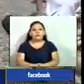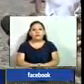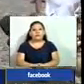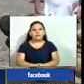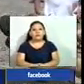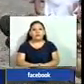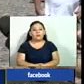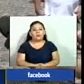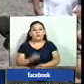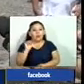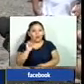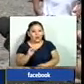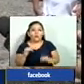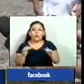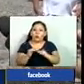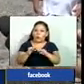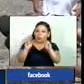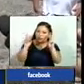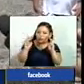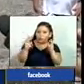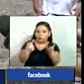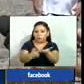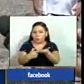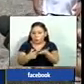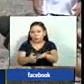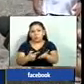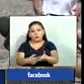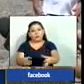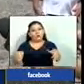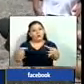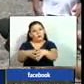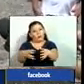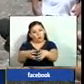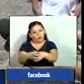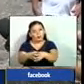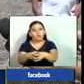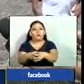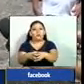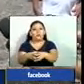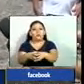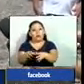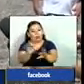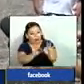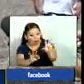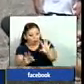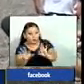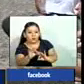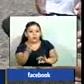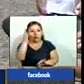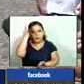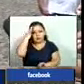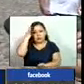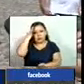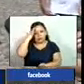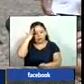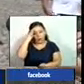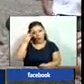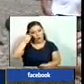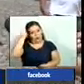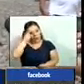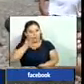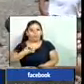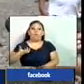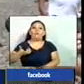se tiene una temática también allá en la mesa el cual pues ellos ya saben cuál es nuestra posición